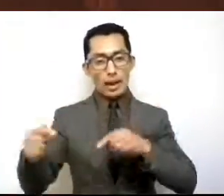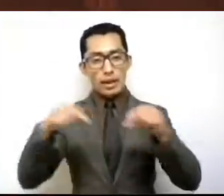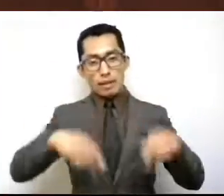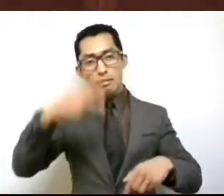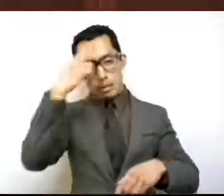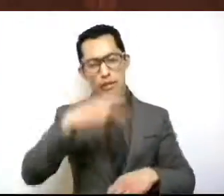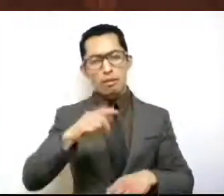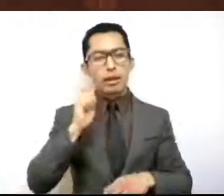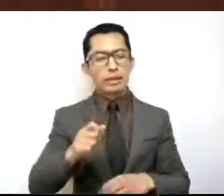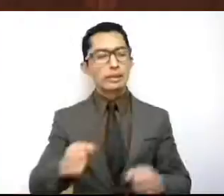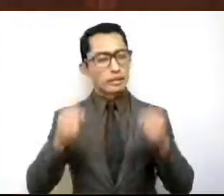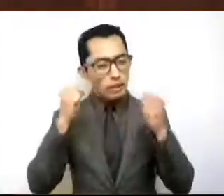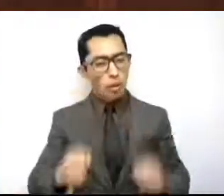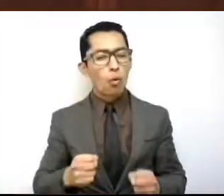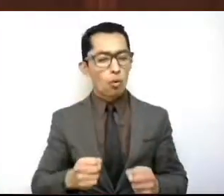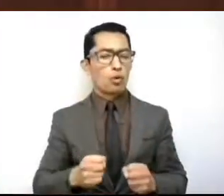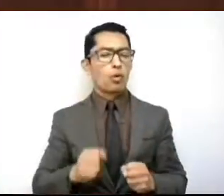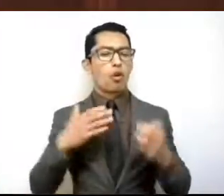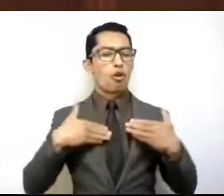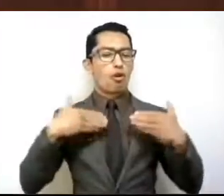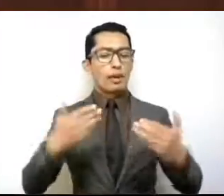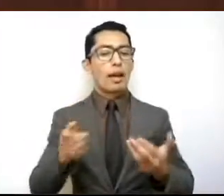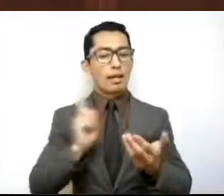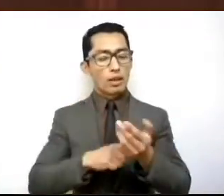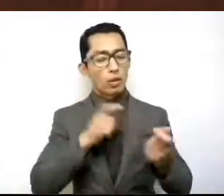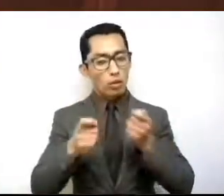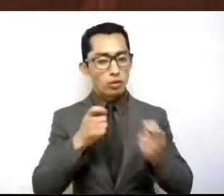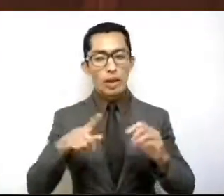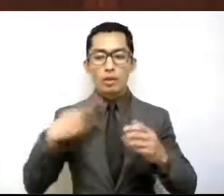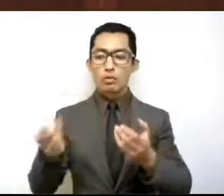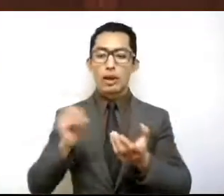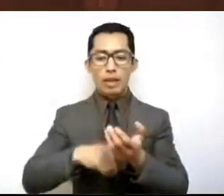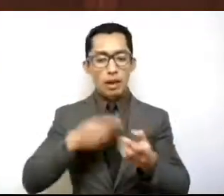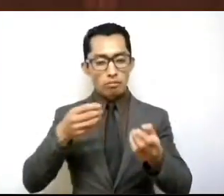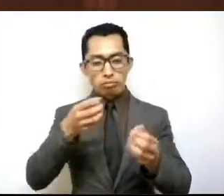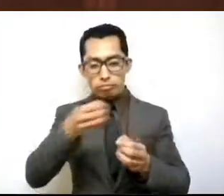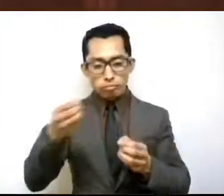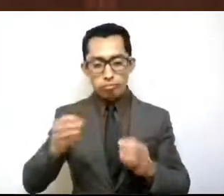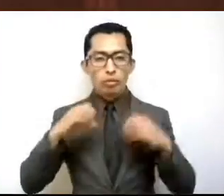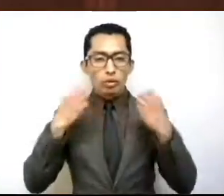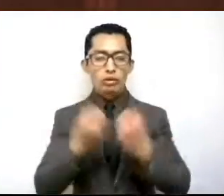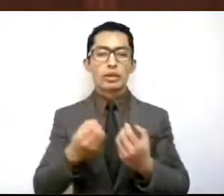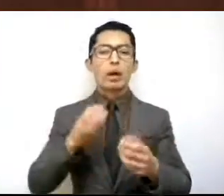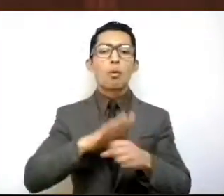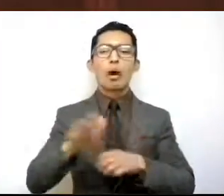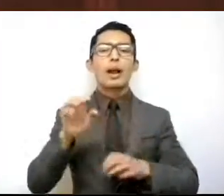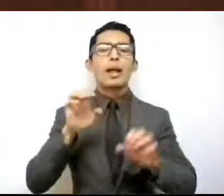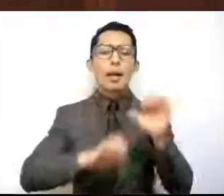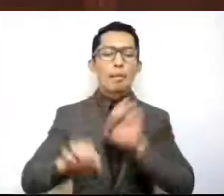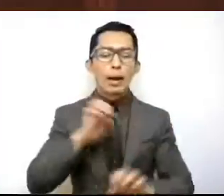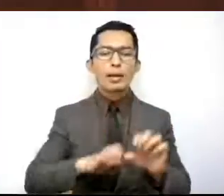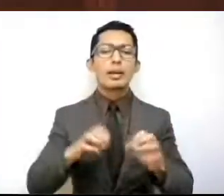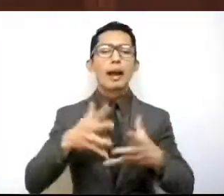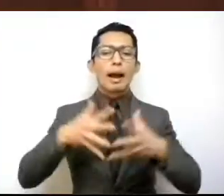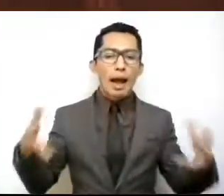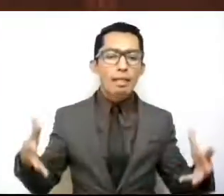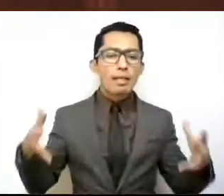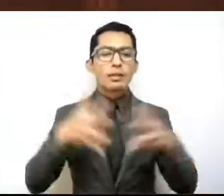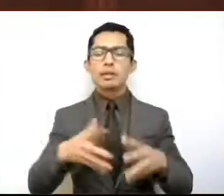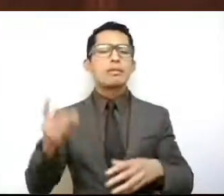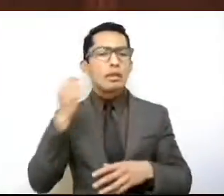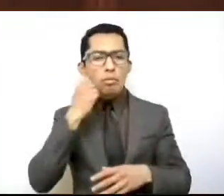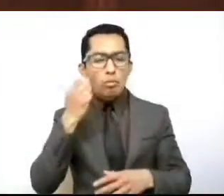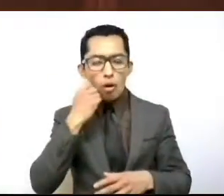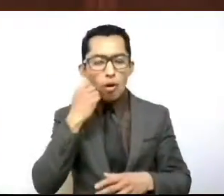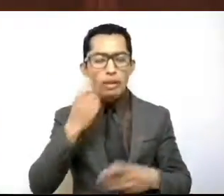generar certidumbre en el debido control organizacional, aplicable en cualquier empresa, no importando su tamaño ni la dimensión de